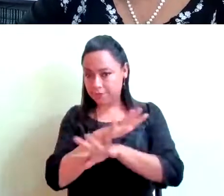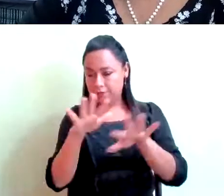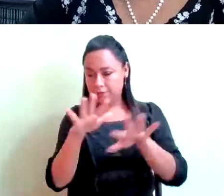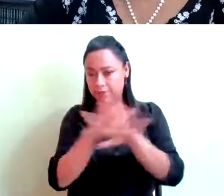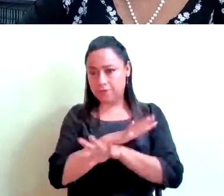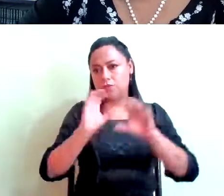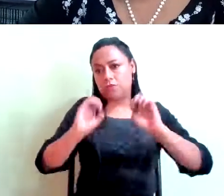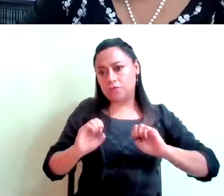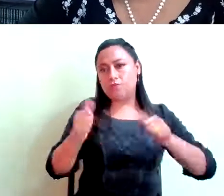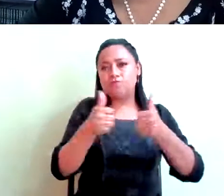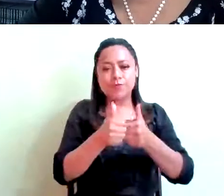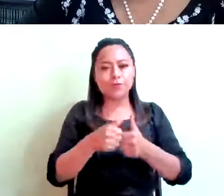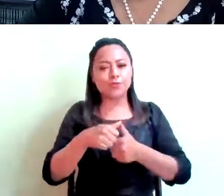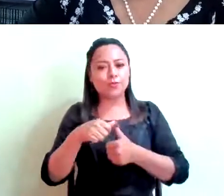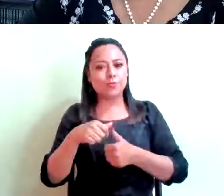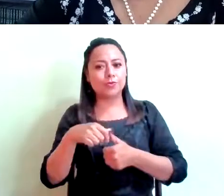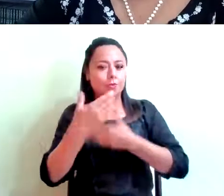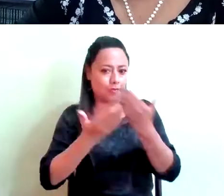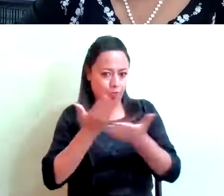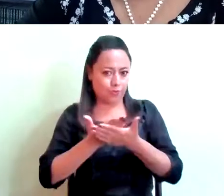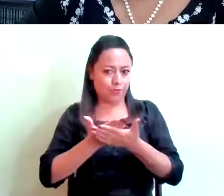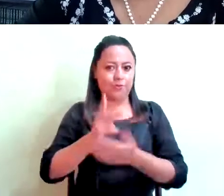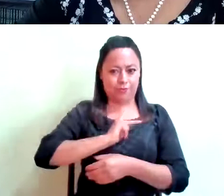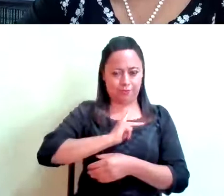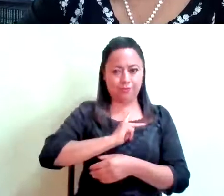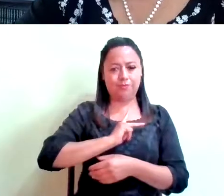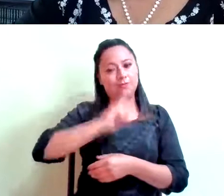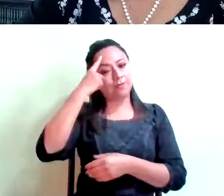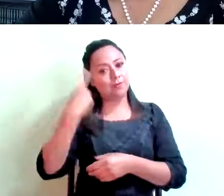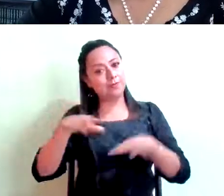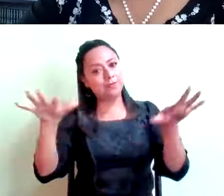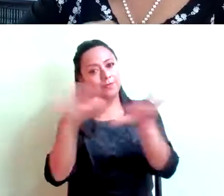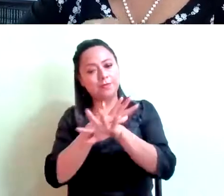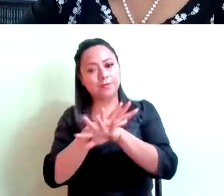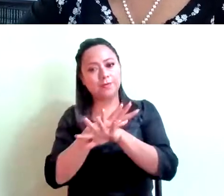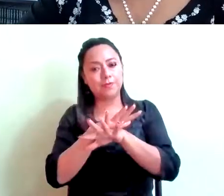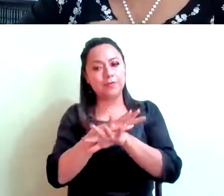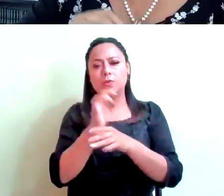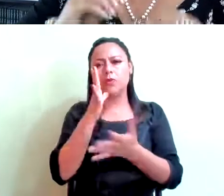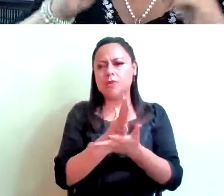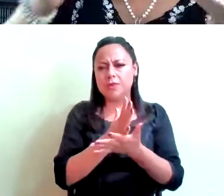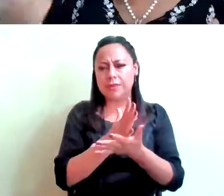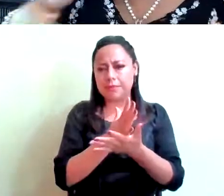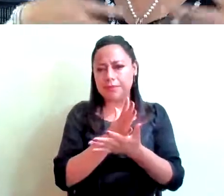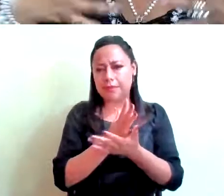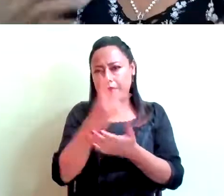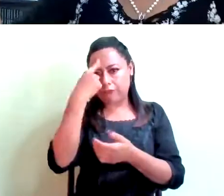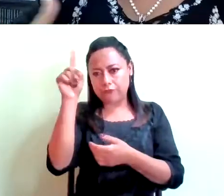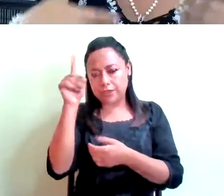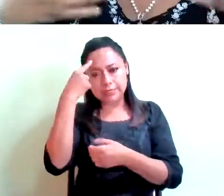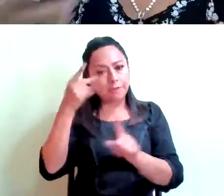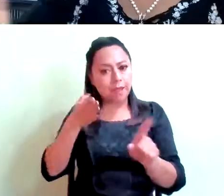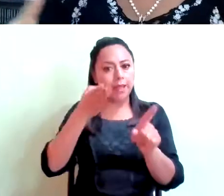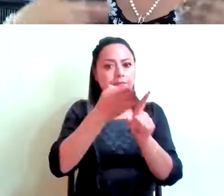que yo hago para modificar, simple y sencillamente con la finalidad de suavizar un poco